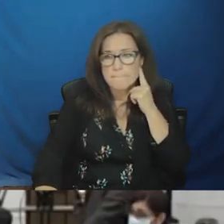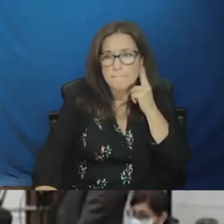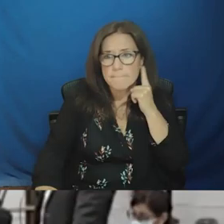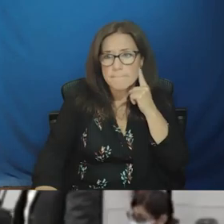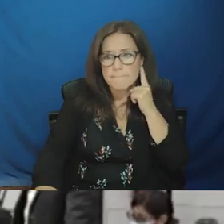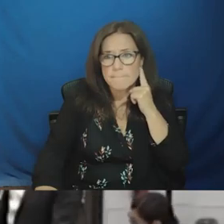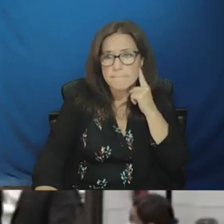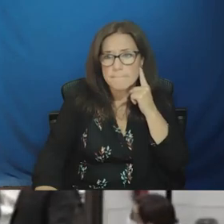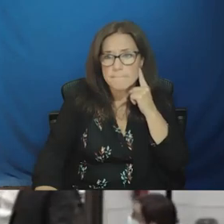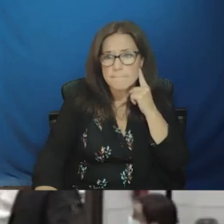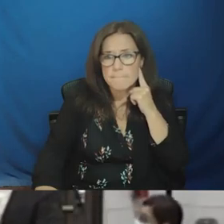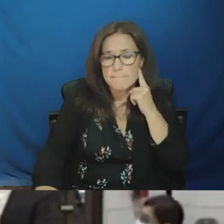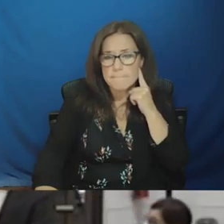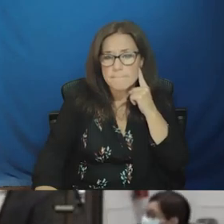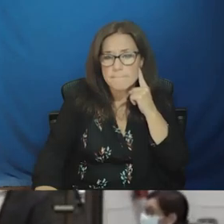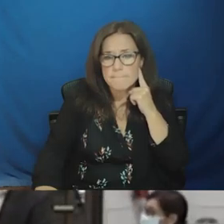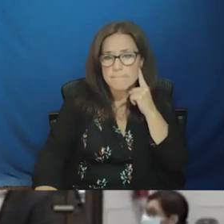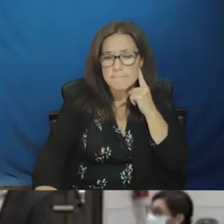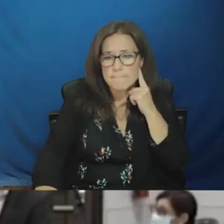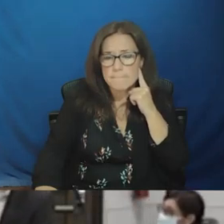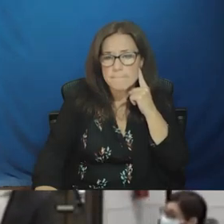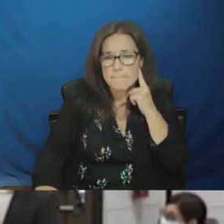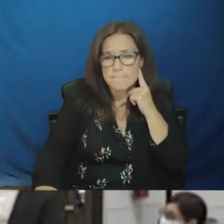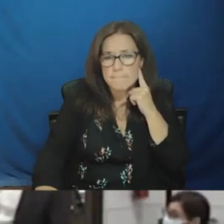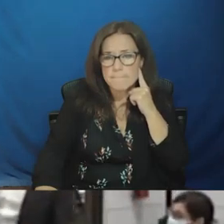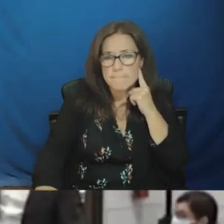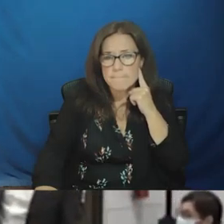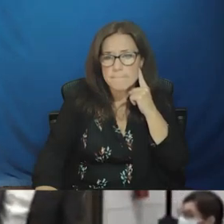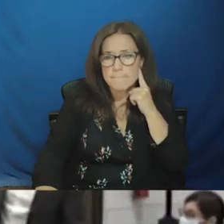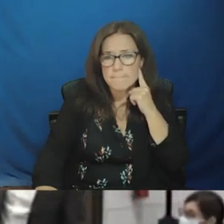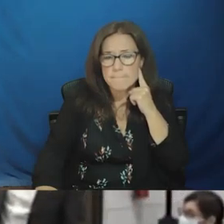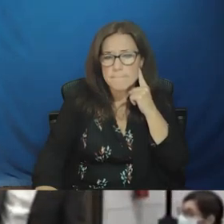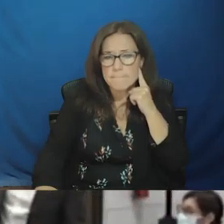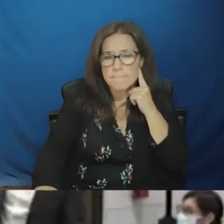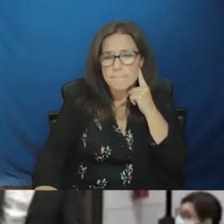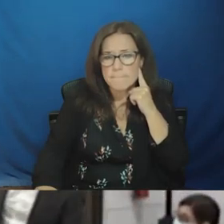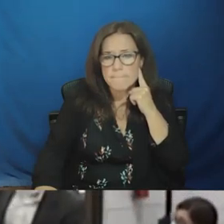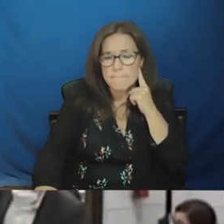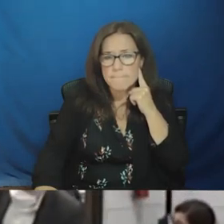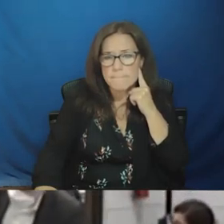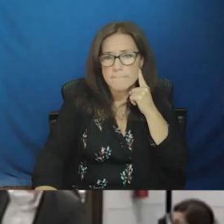parece ser que el micrófono no está encendido entonces no se oye muy bien